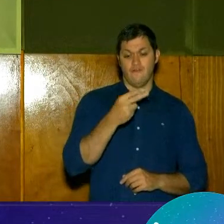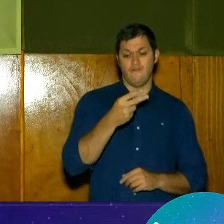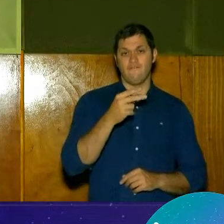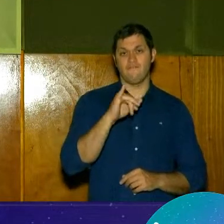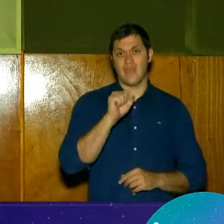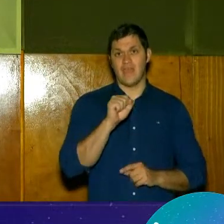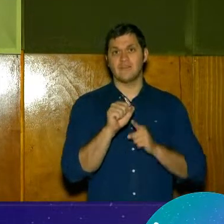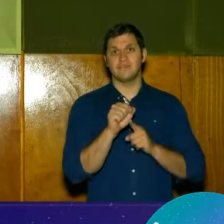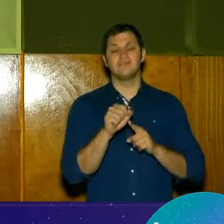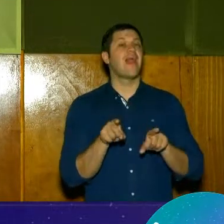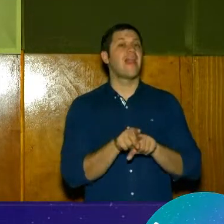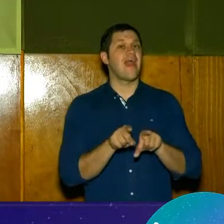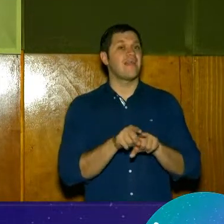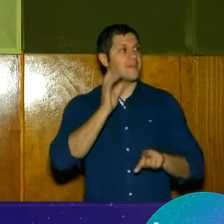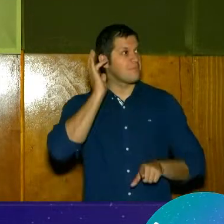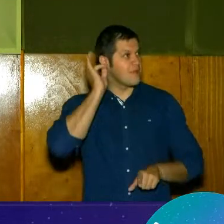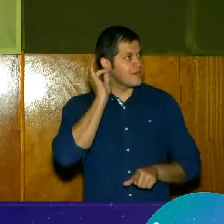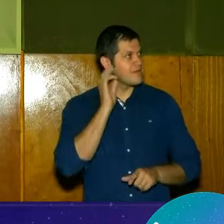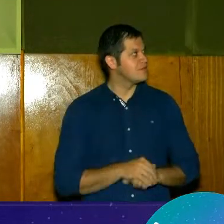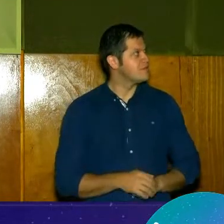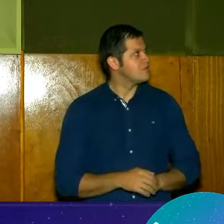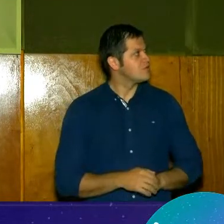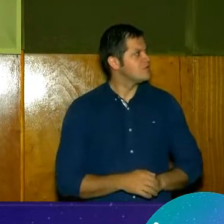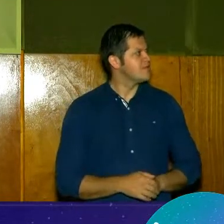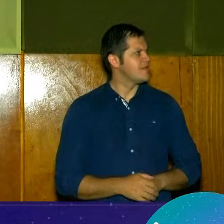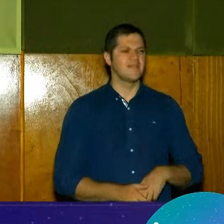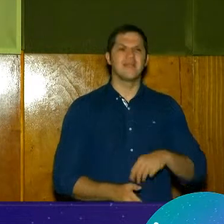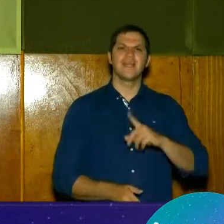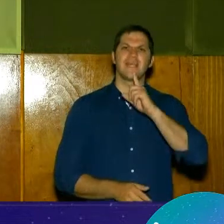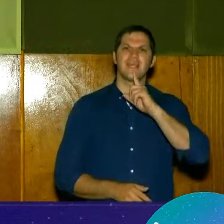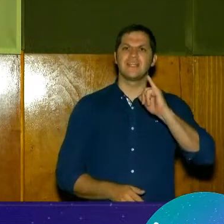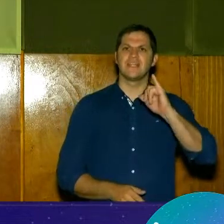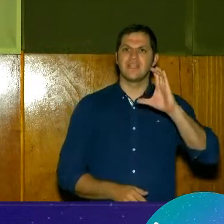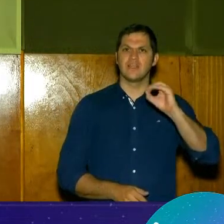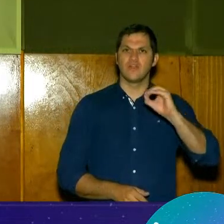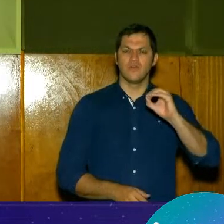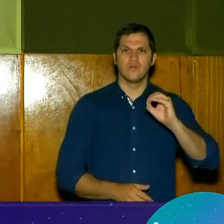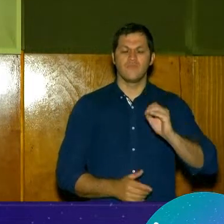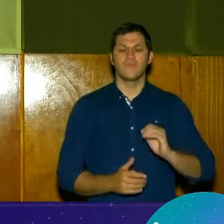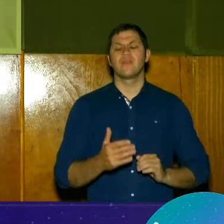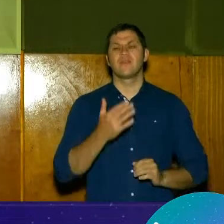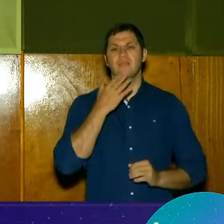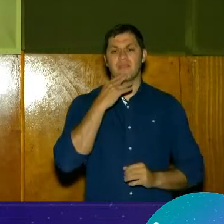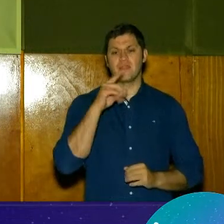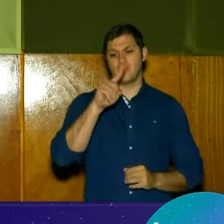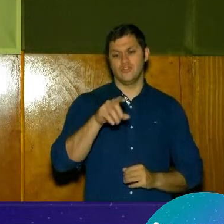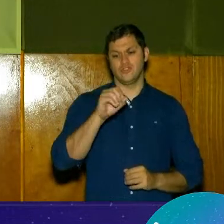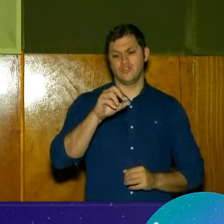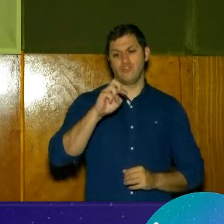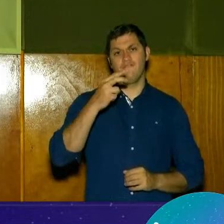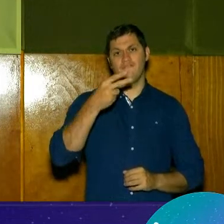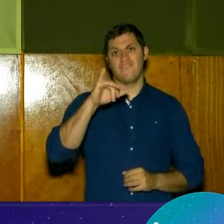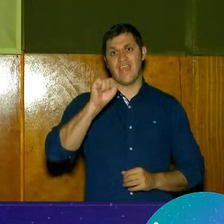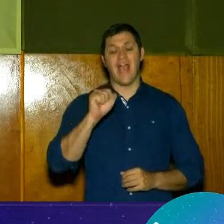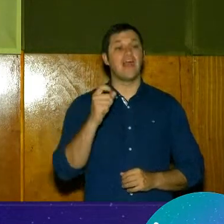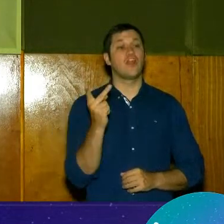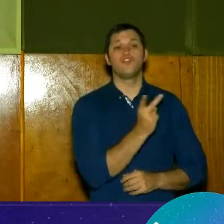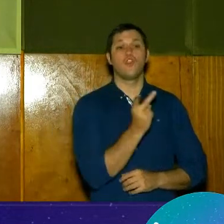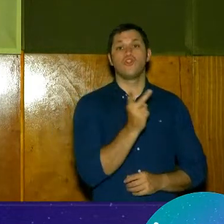general viene acompañado del nombre de un hombre tycho brahé en general sofía era su